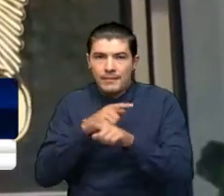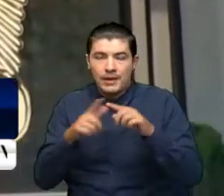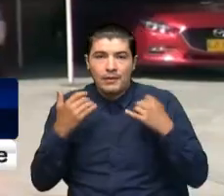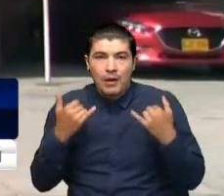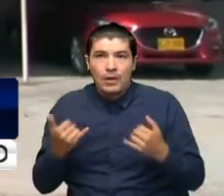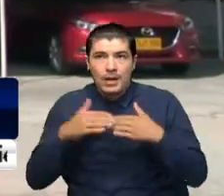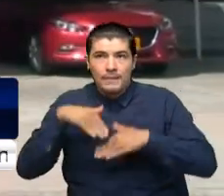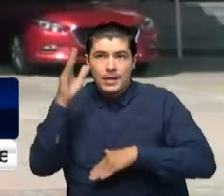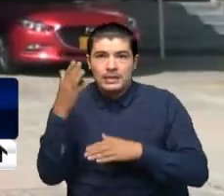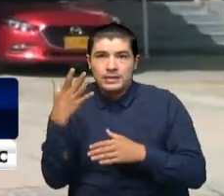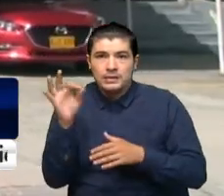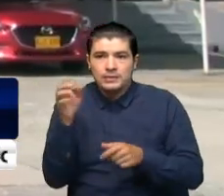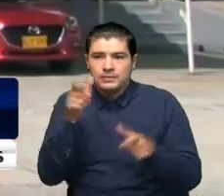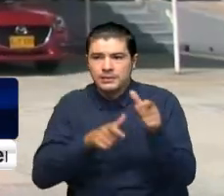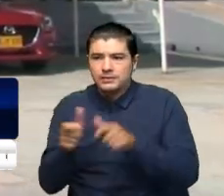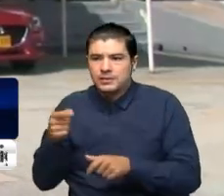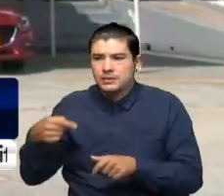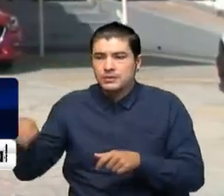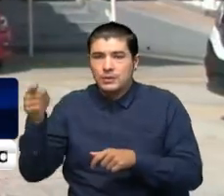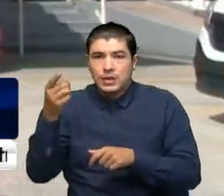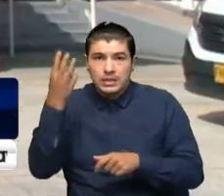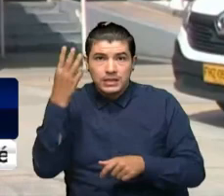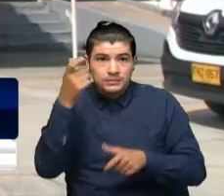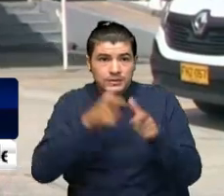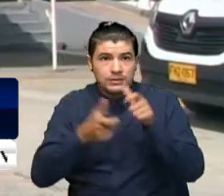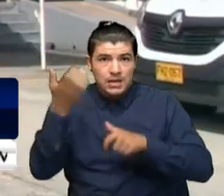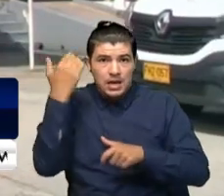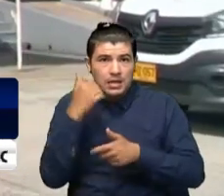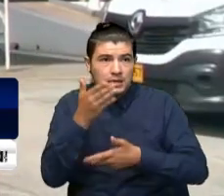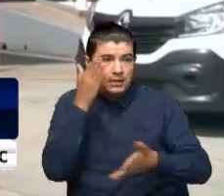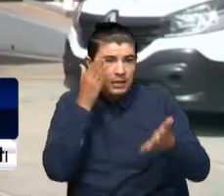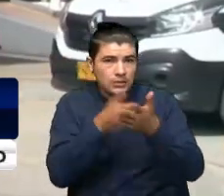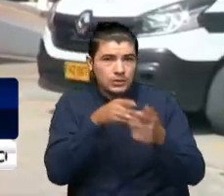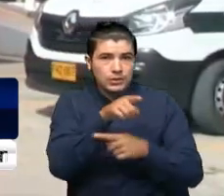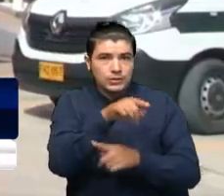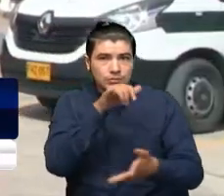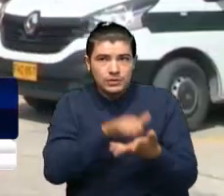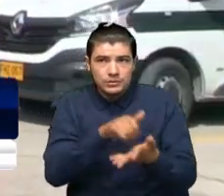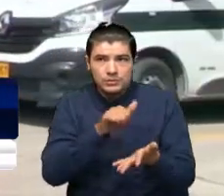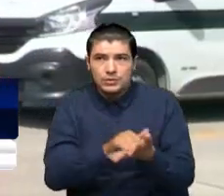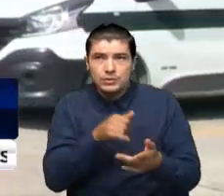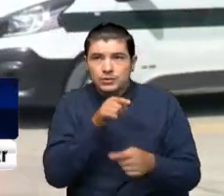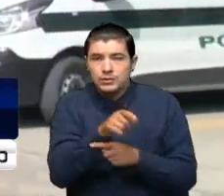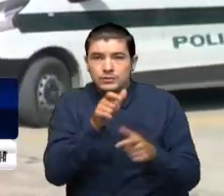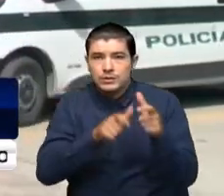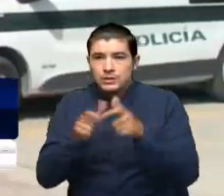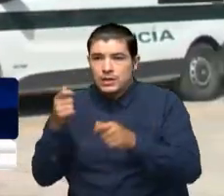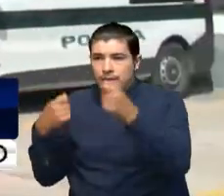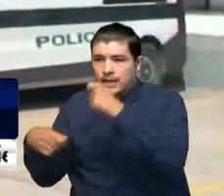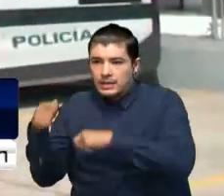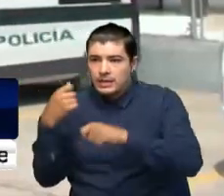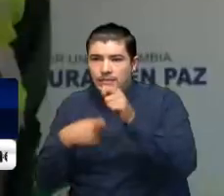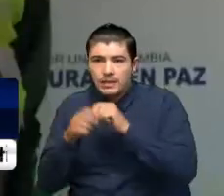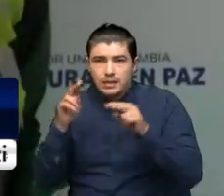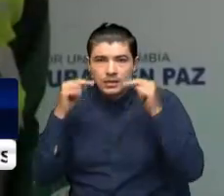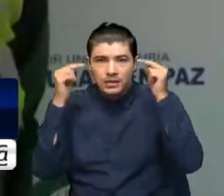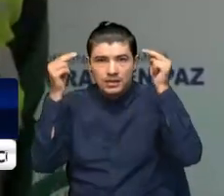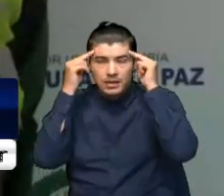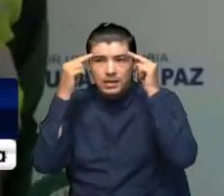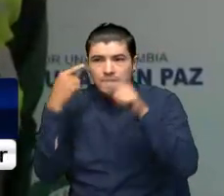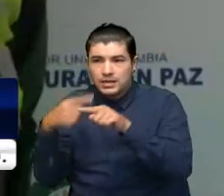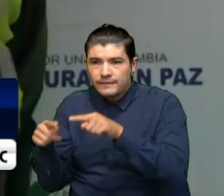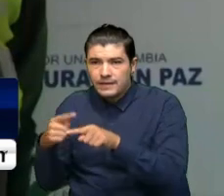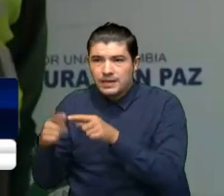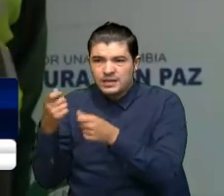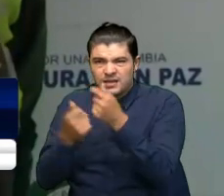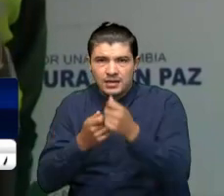personas, de esas 50 personas 3 colocan denuncia, de los cuales ellos vendían SIM card de diferentes precios,